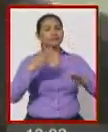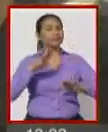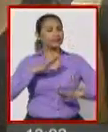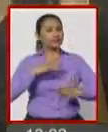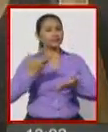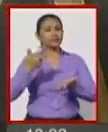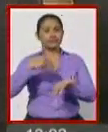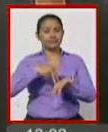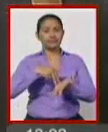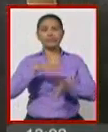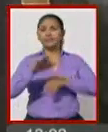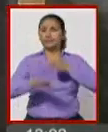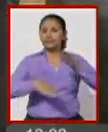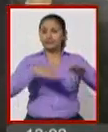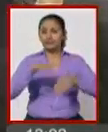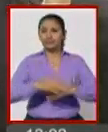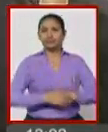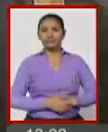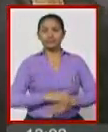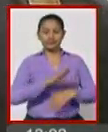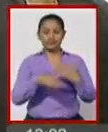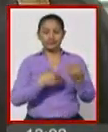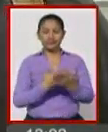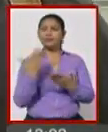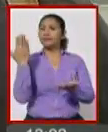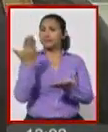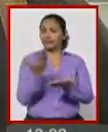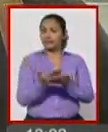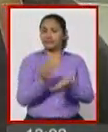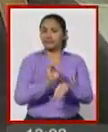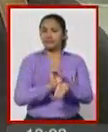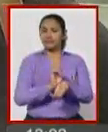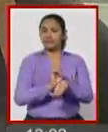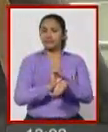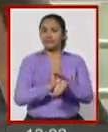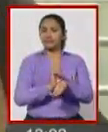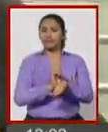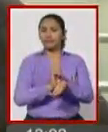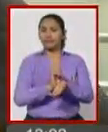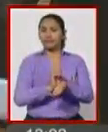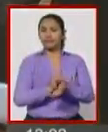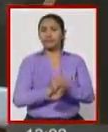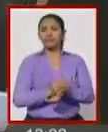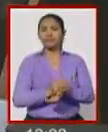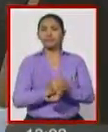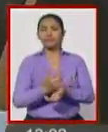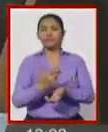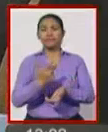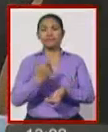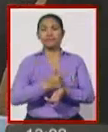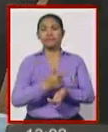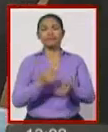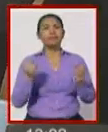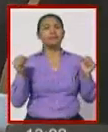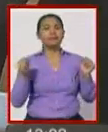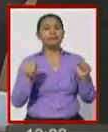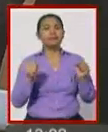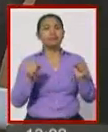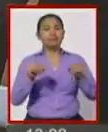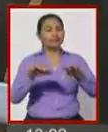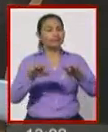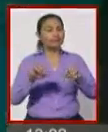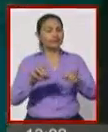ella se paró, ella caminó, ella hizo todo. Ni bien llegó la enfermera, le puso esa doxy y mi hermana se puso fría,